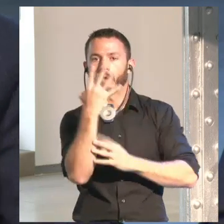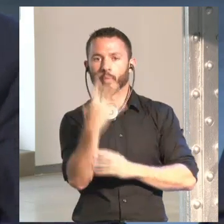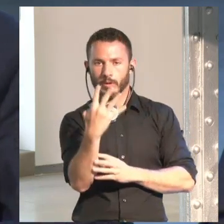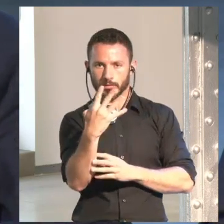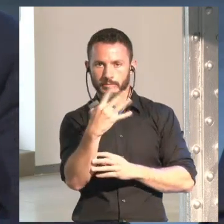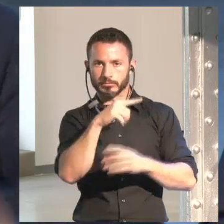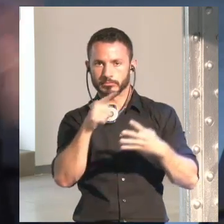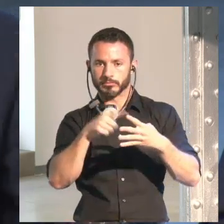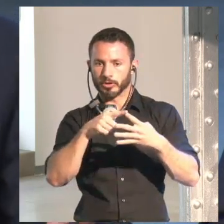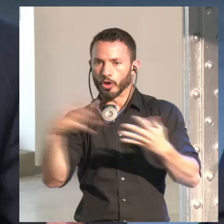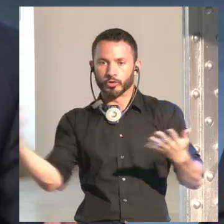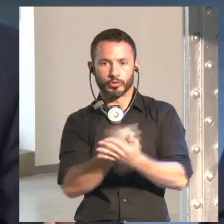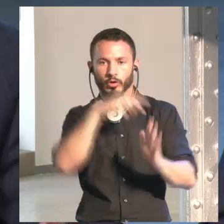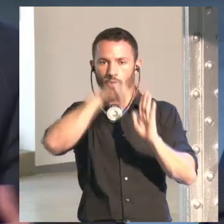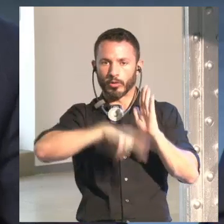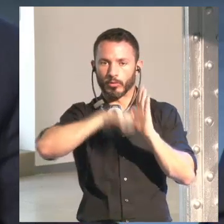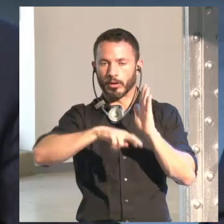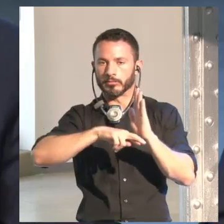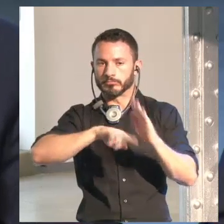distintas, es decir, de regularlo todo,